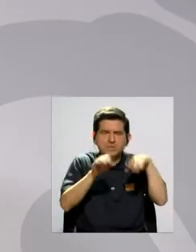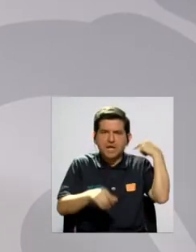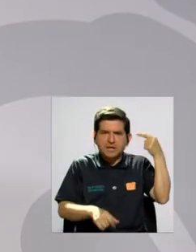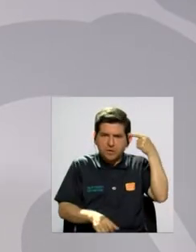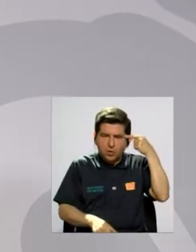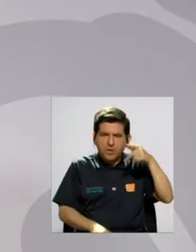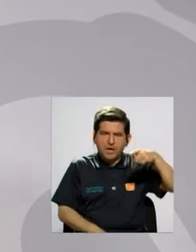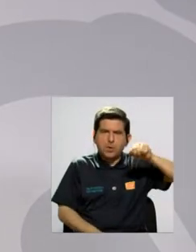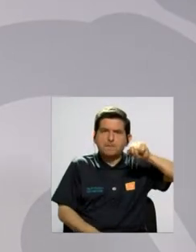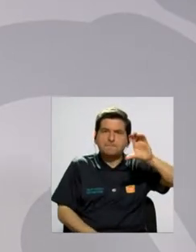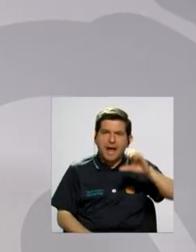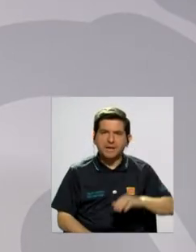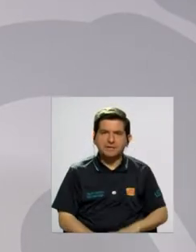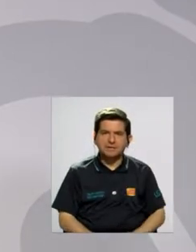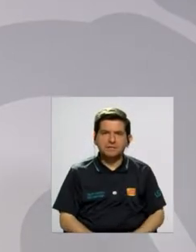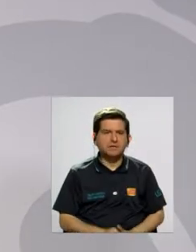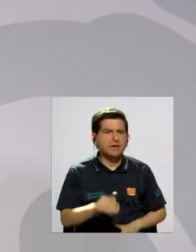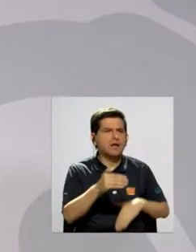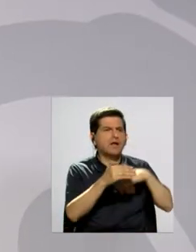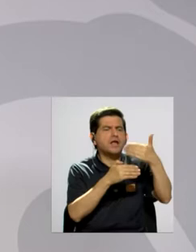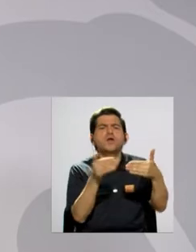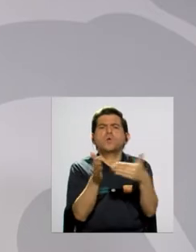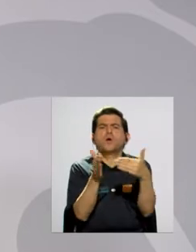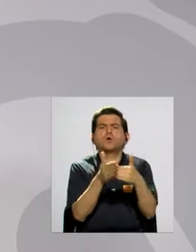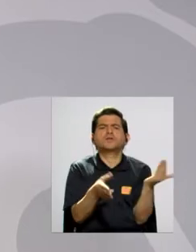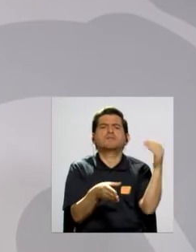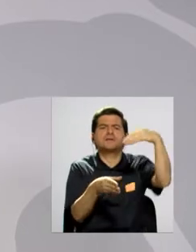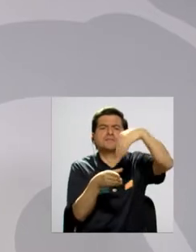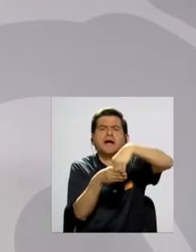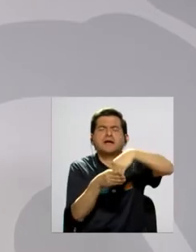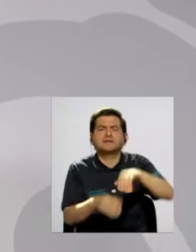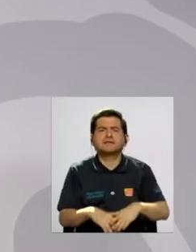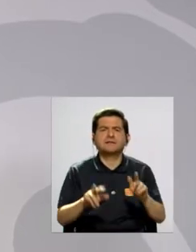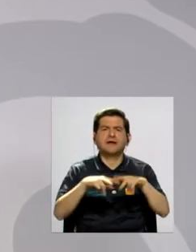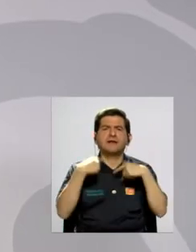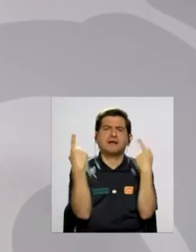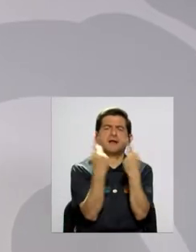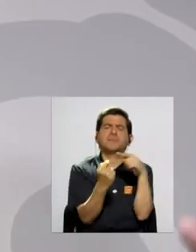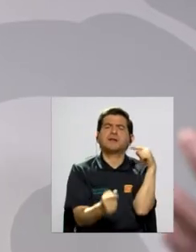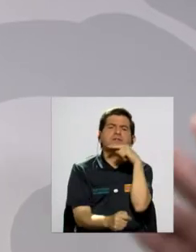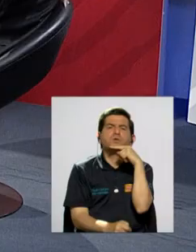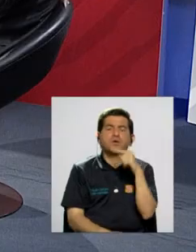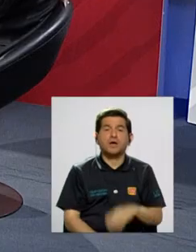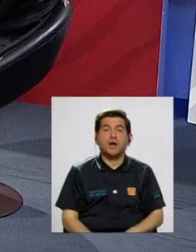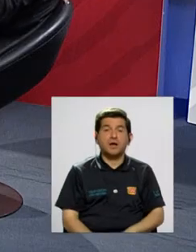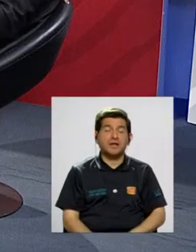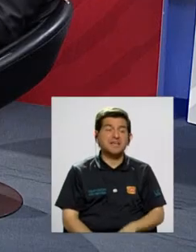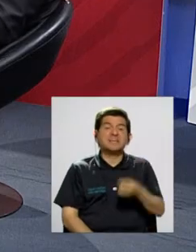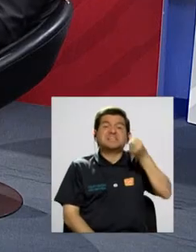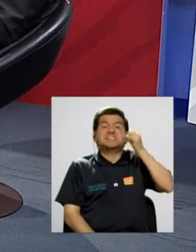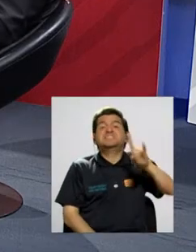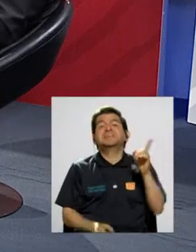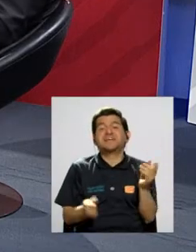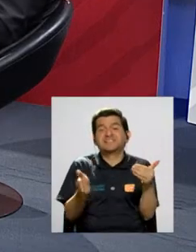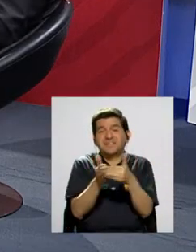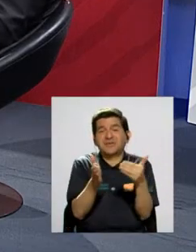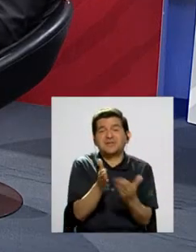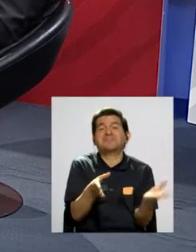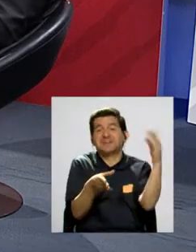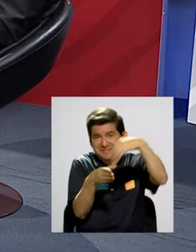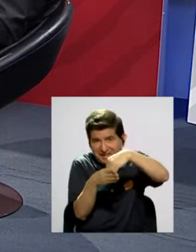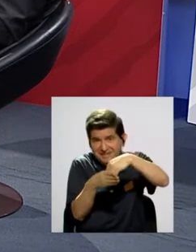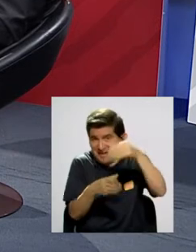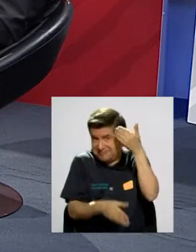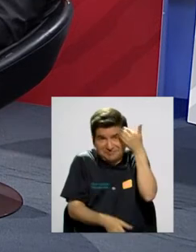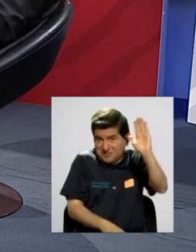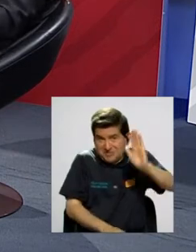PAC, ¿qué hace luego cuando regresa al partido, digamos, Unidad Social Cristiana? ¿Y si regresa? ¿Y si regresa? No lo